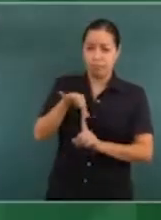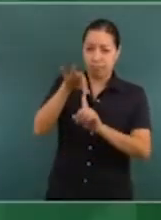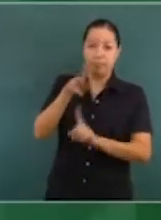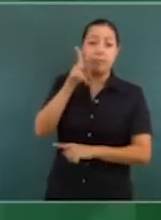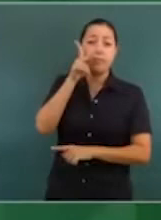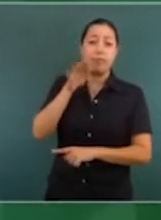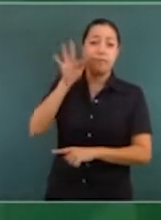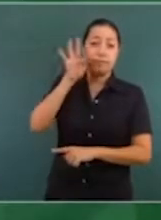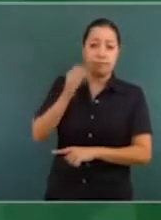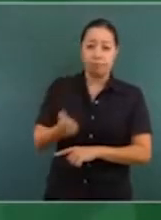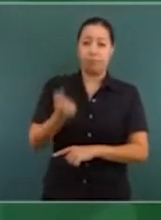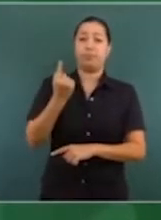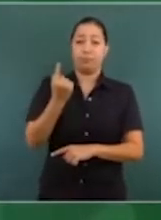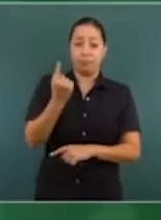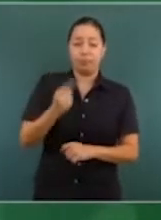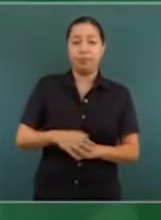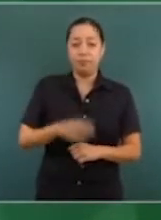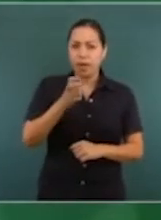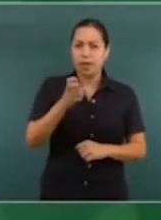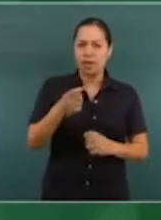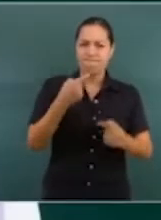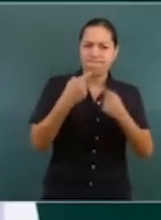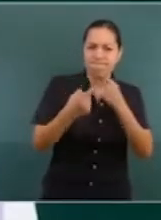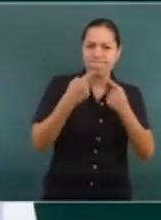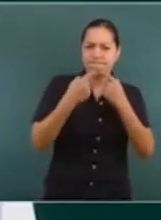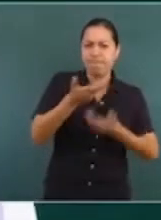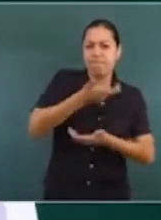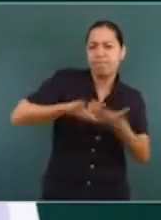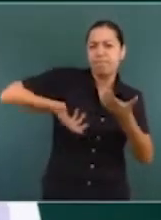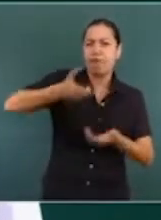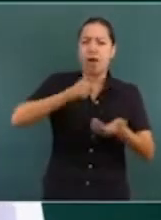Francisco es un dirigente espiritual